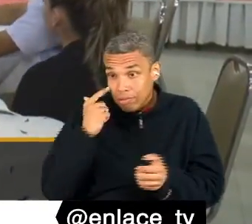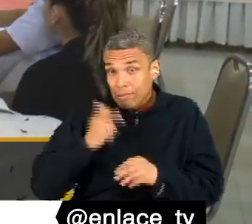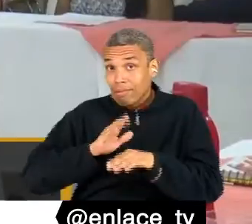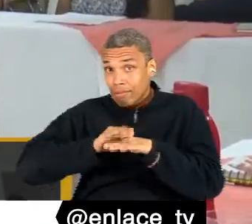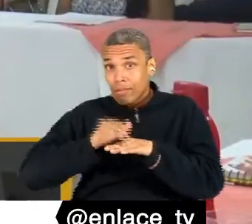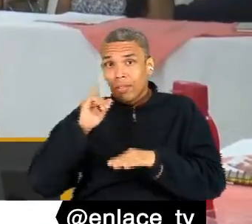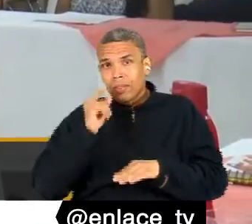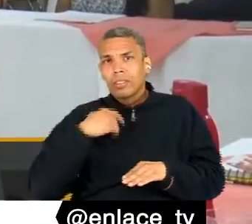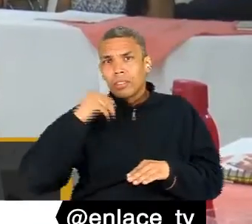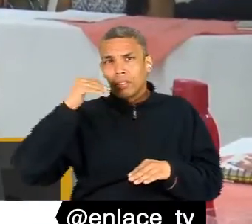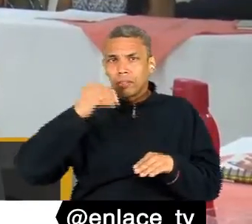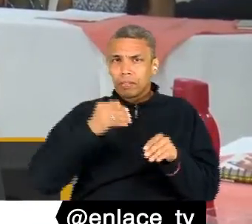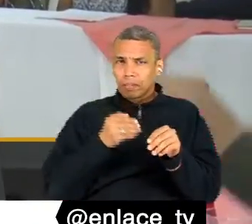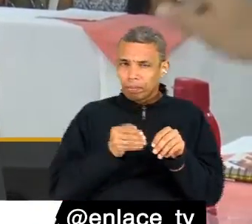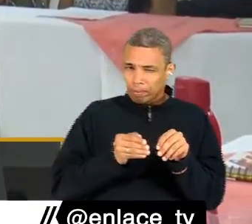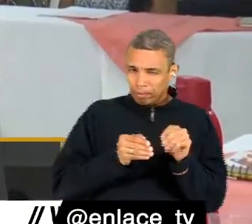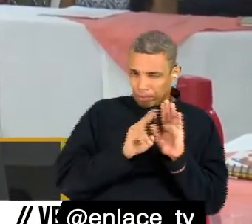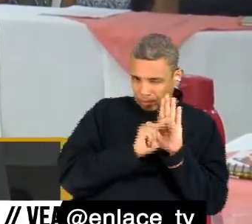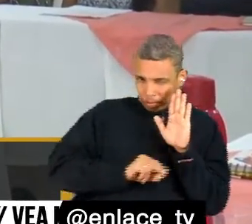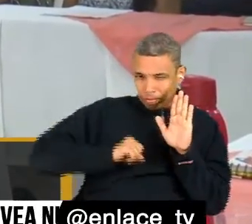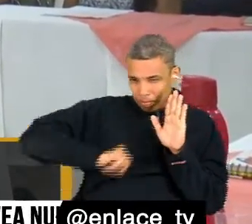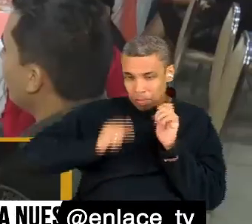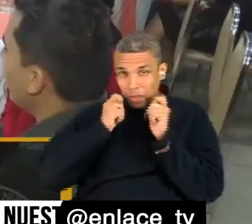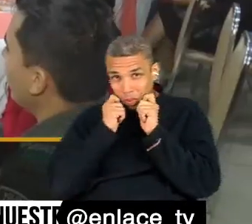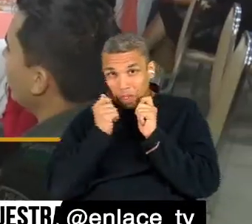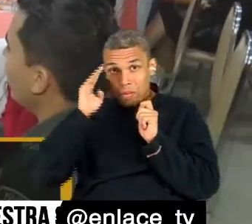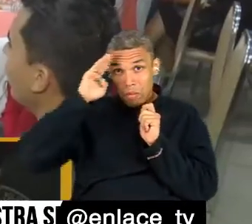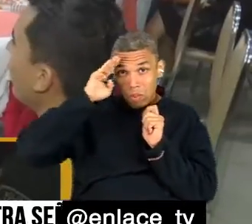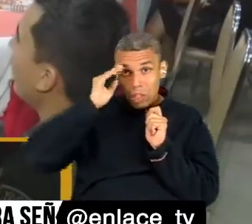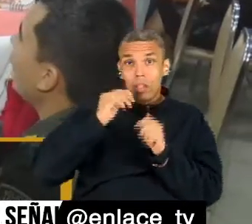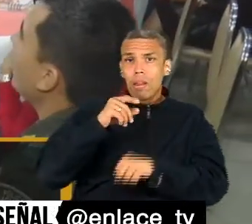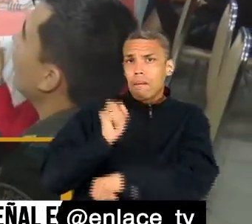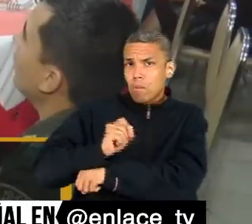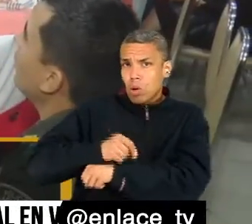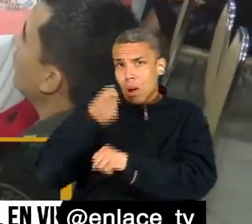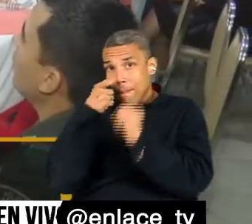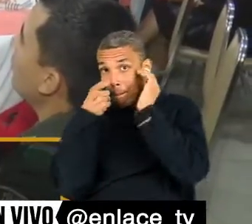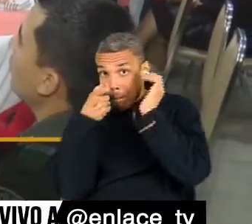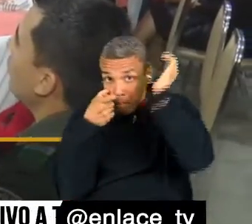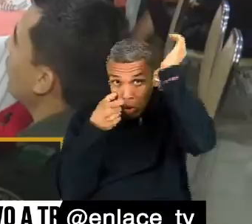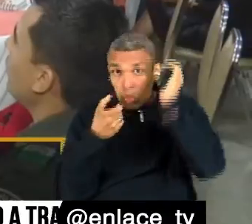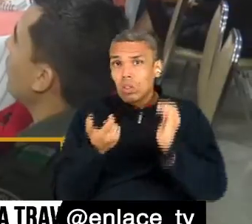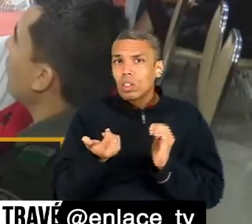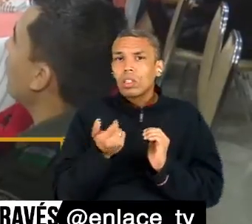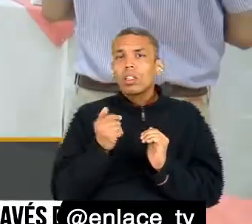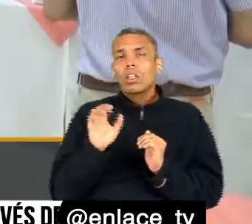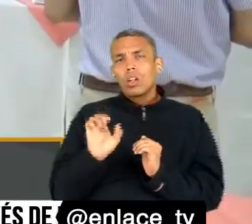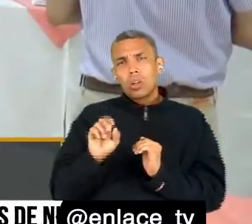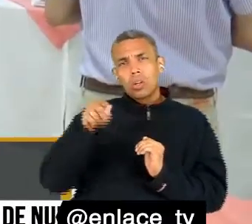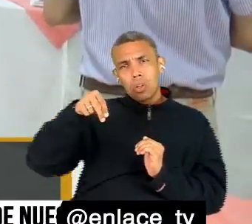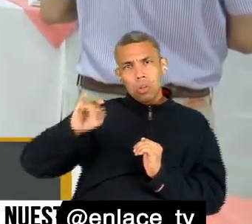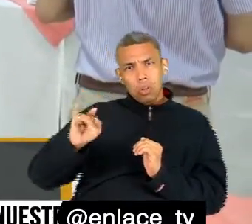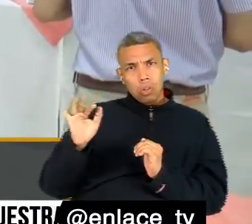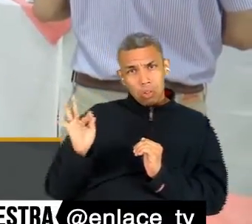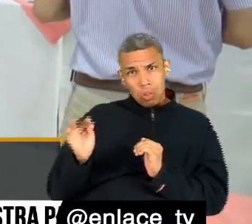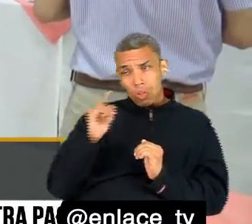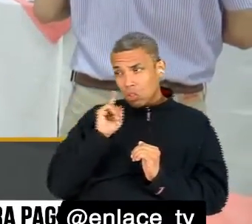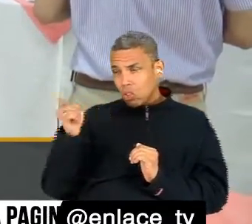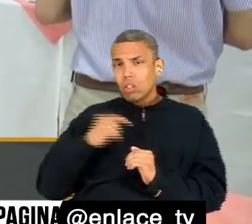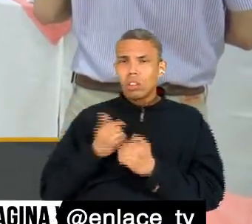jurídicos, Defensoría del Pueblo y defensores de derechos humanos de la región atendieron el llamado de la ONUD. Una de ellas fue Ruth